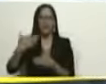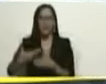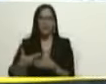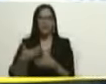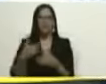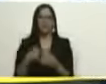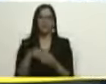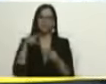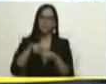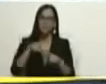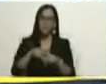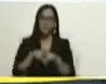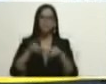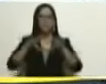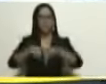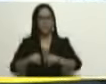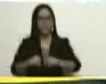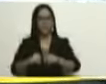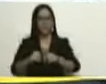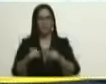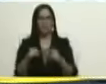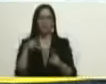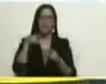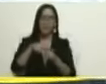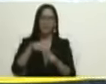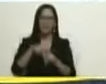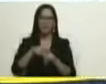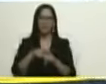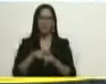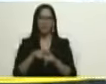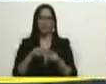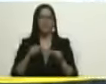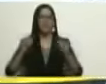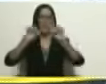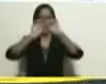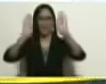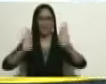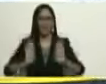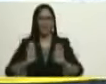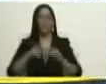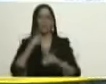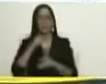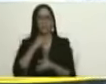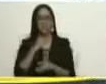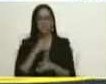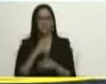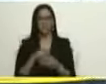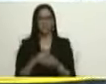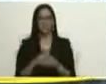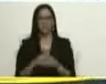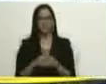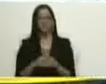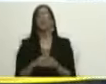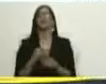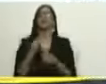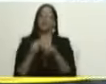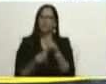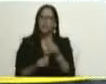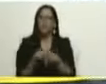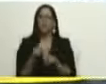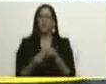presiones imperiales y de las presiones geopolíticas. Se ha estado